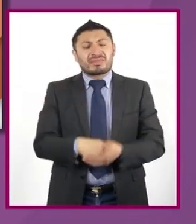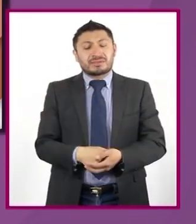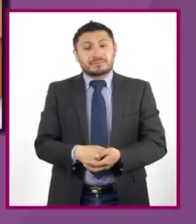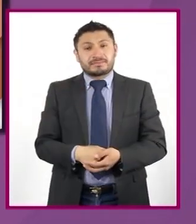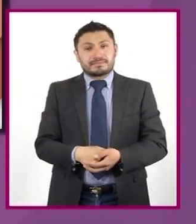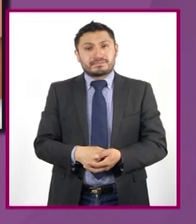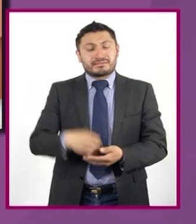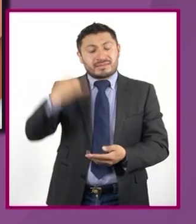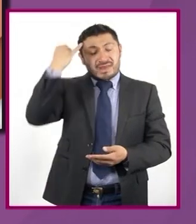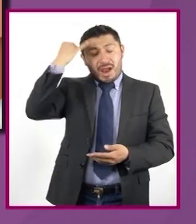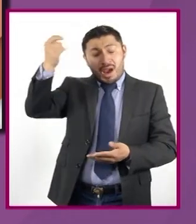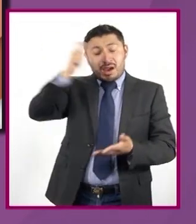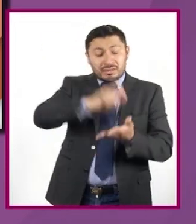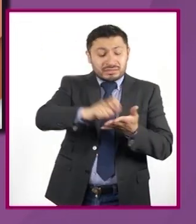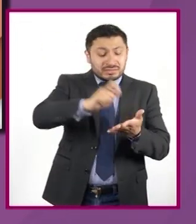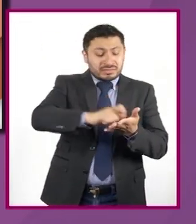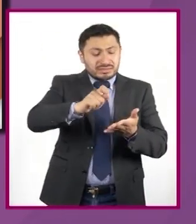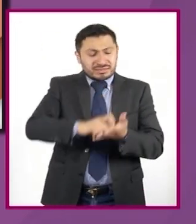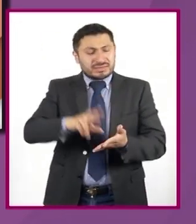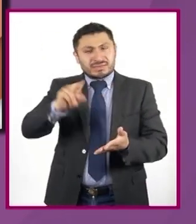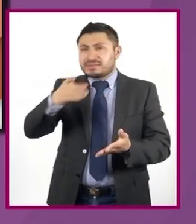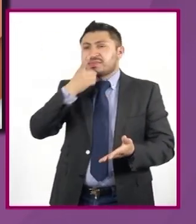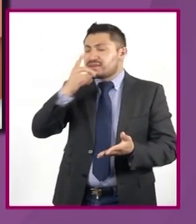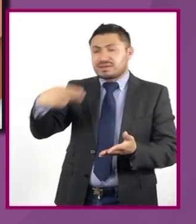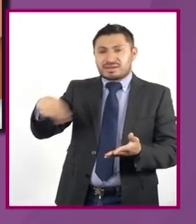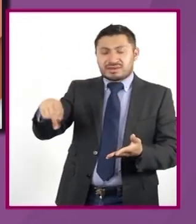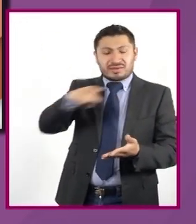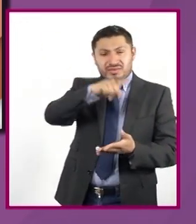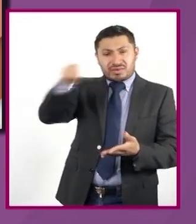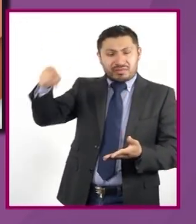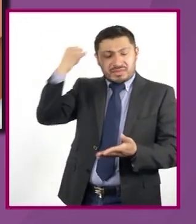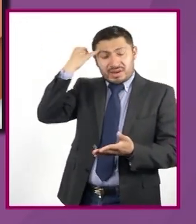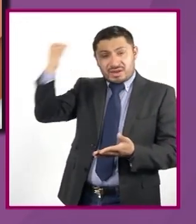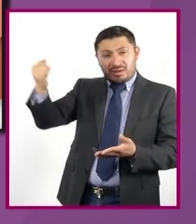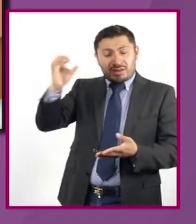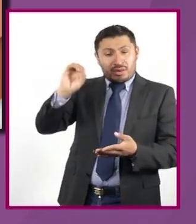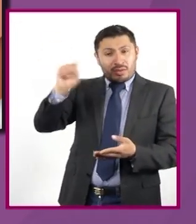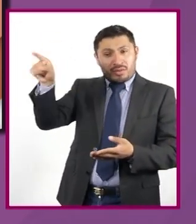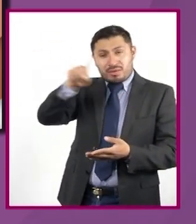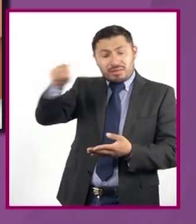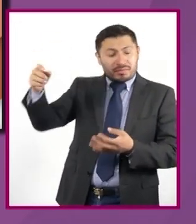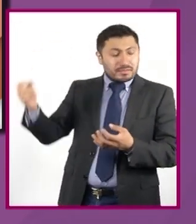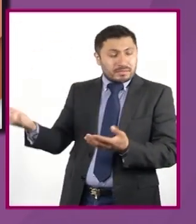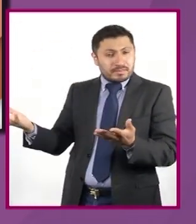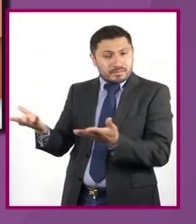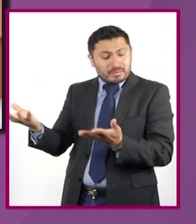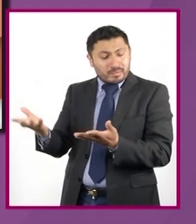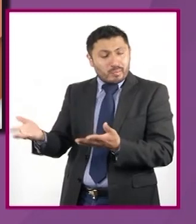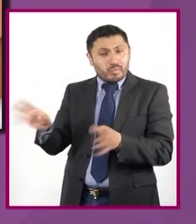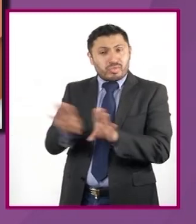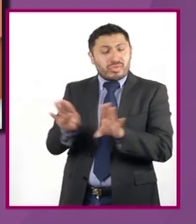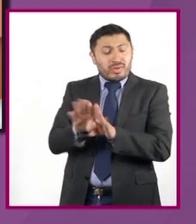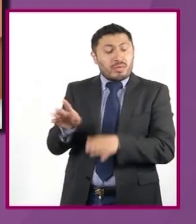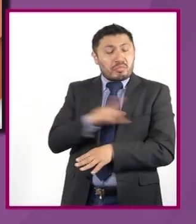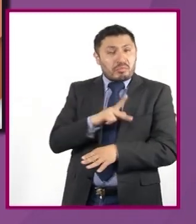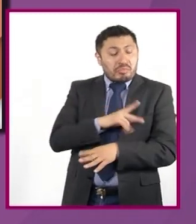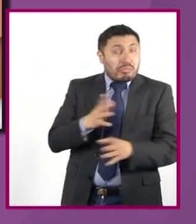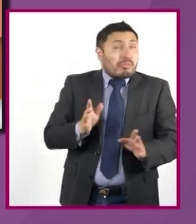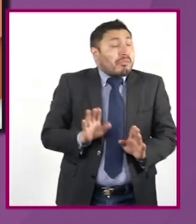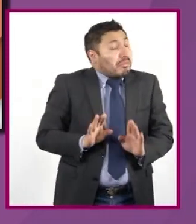Anotar ideas o información sin mencionar al autor que las creó o descubrió, haciéndolas pasar como propias.